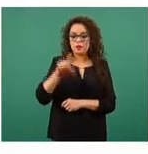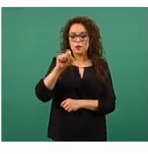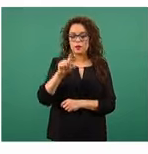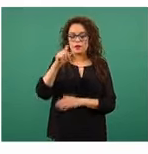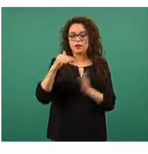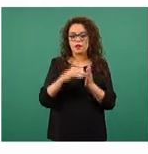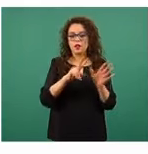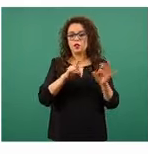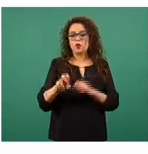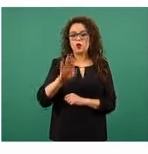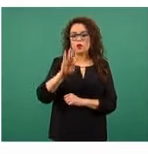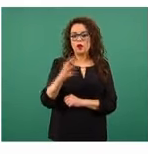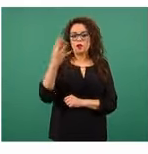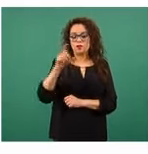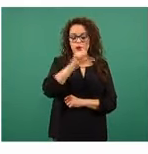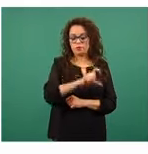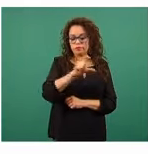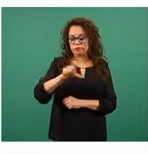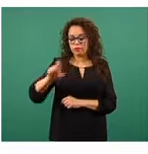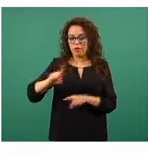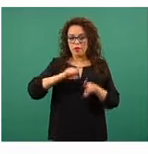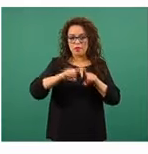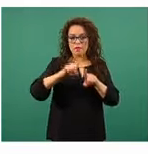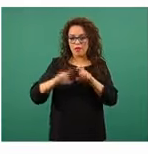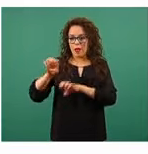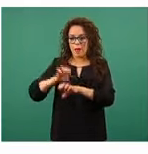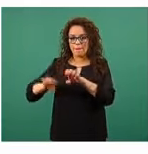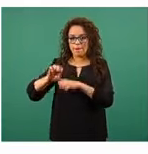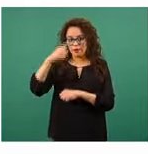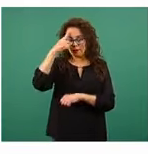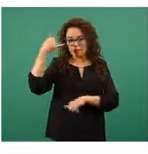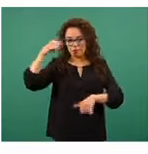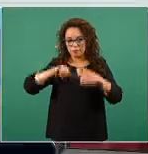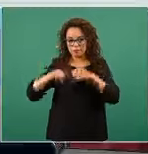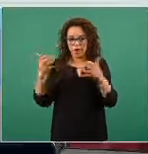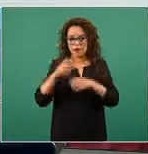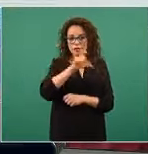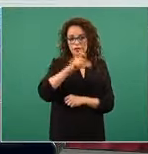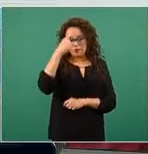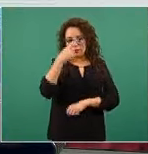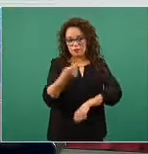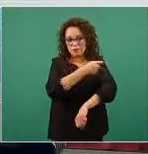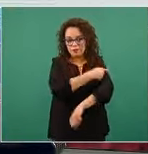127.244 dosis de las distintas vacunas contra COVID. La siguiente.